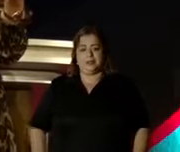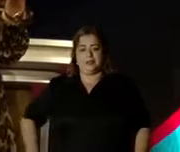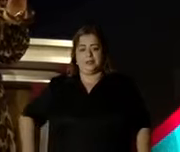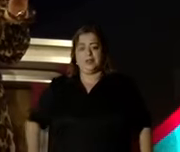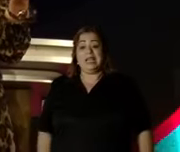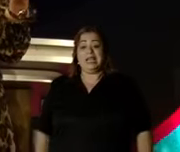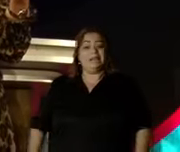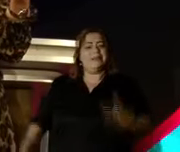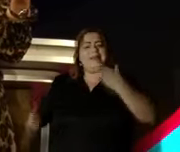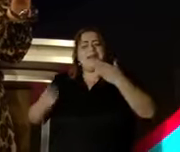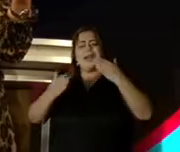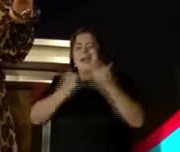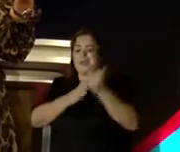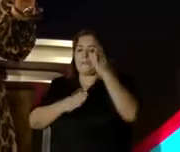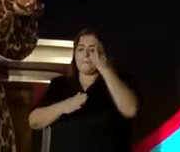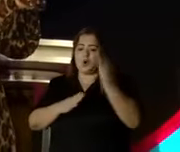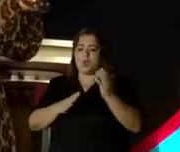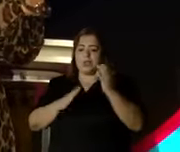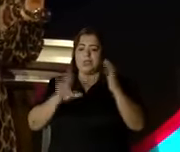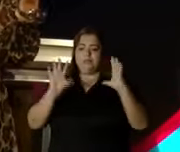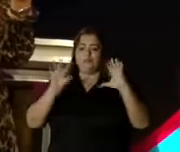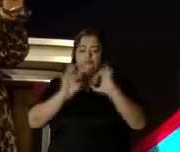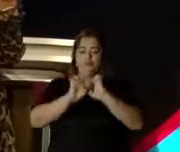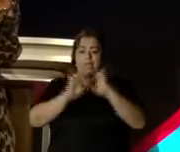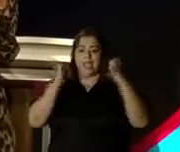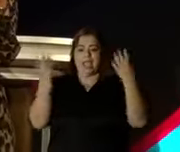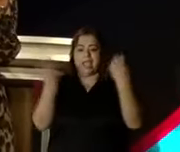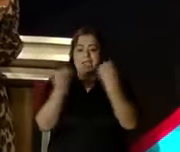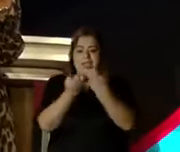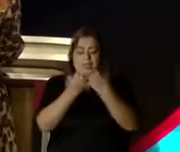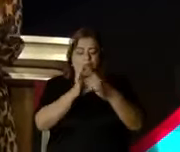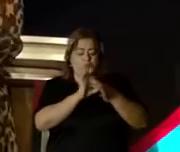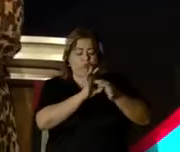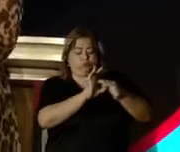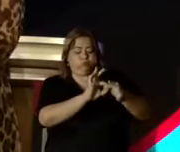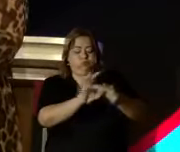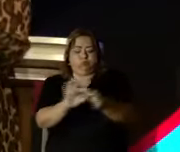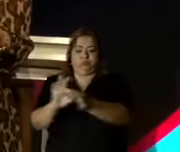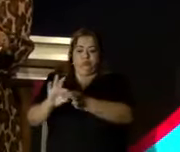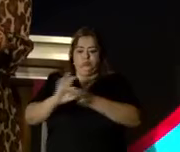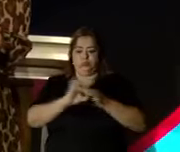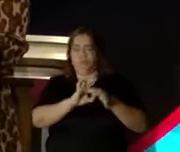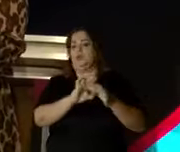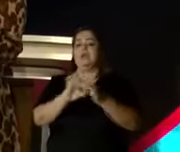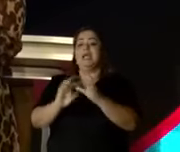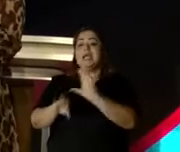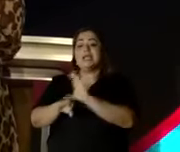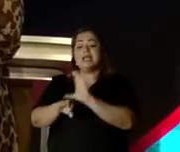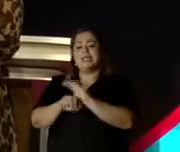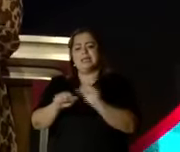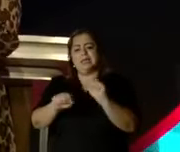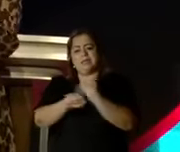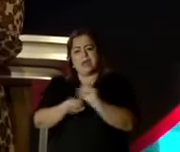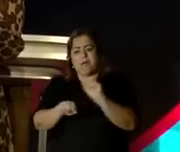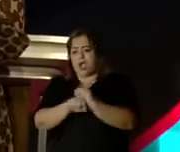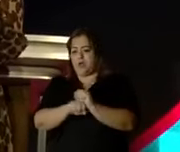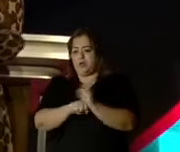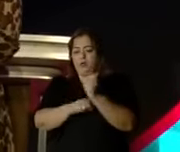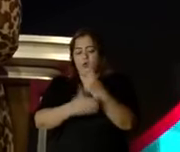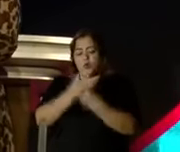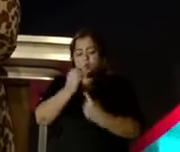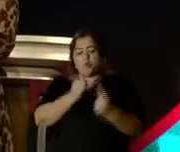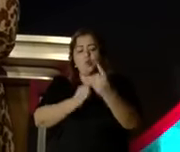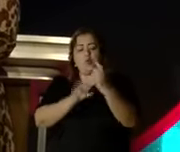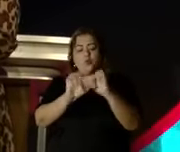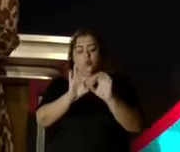sinergia, ¿verdad? La sinergia de ayer. La iglesia trabajó como un equipo. Rafa me dice,